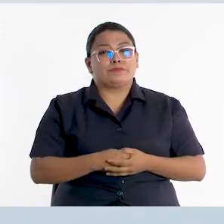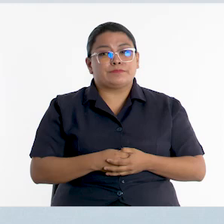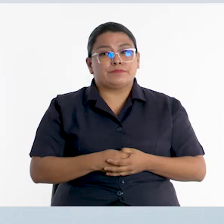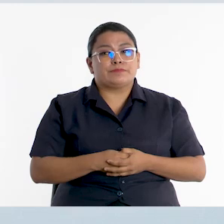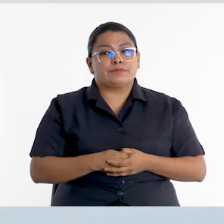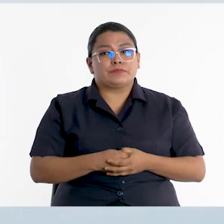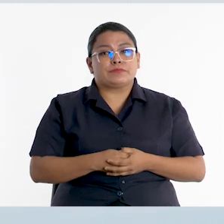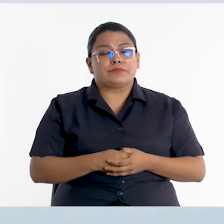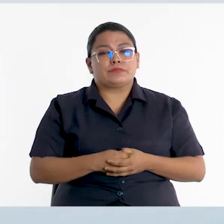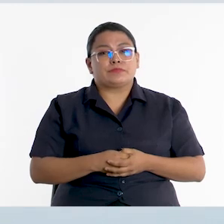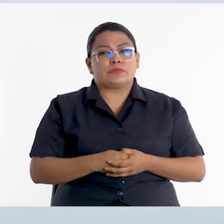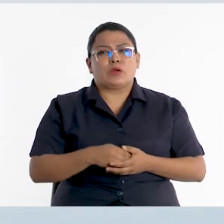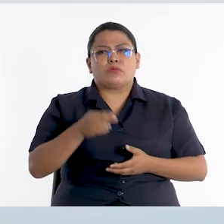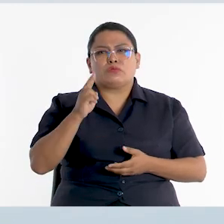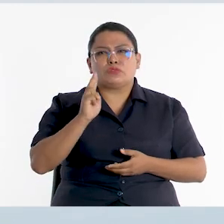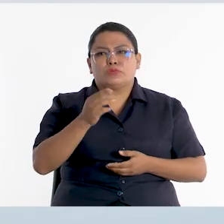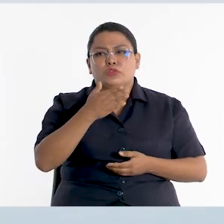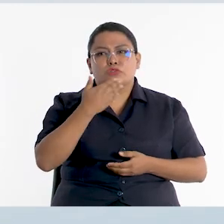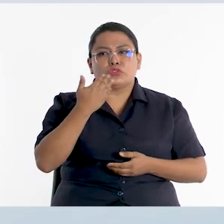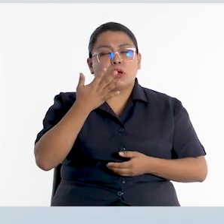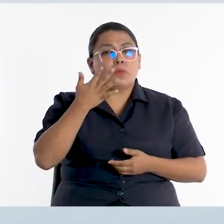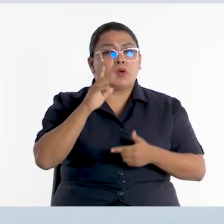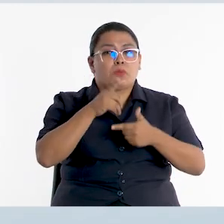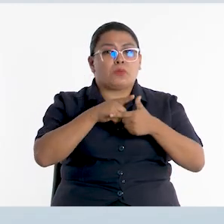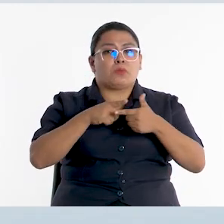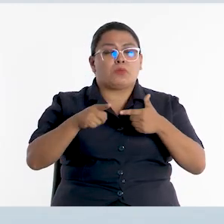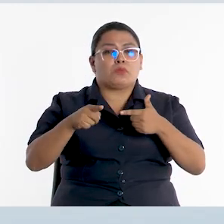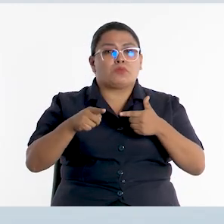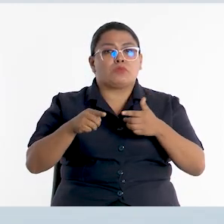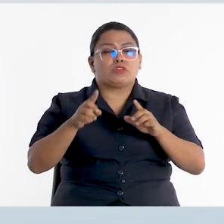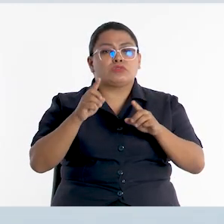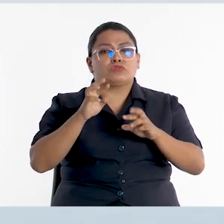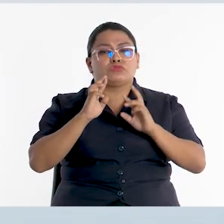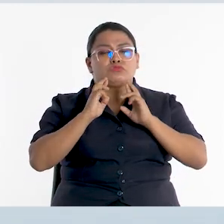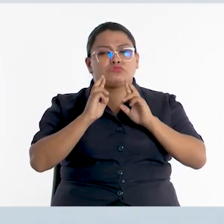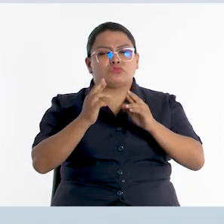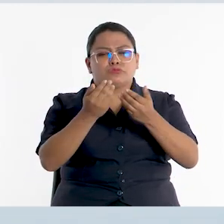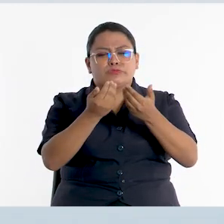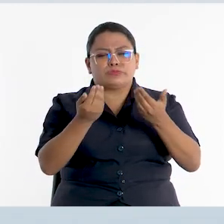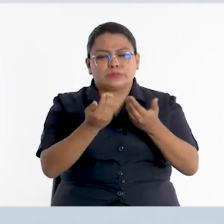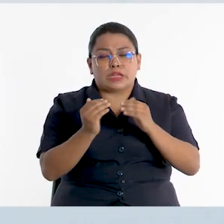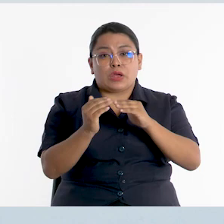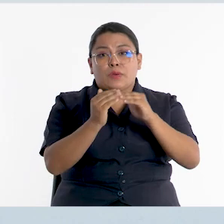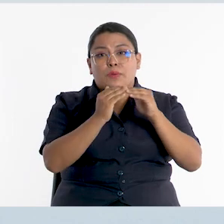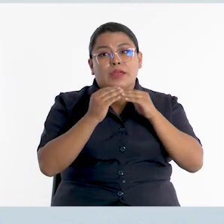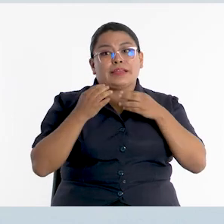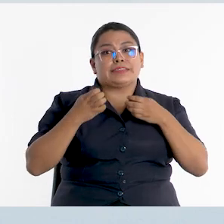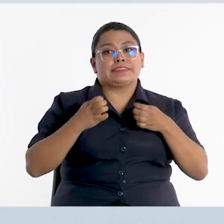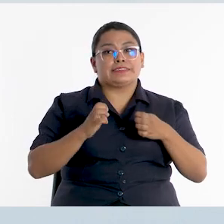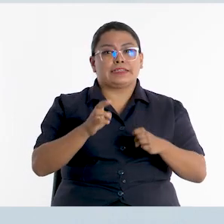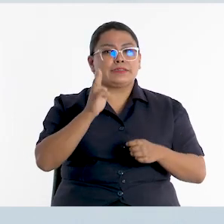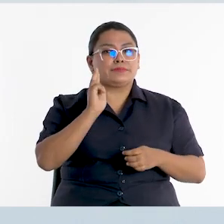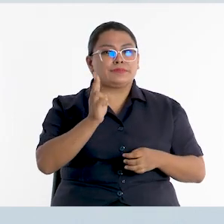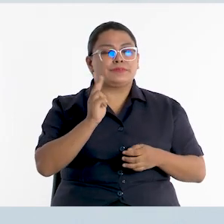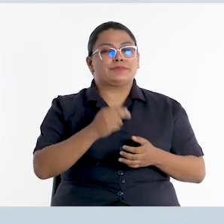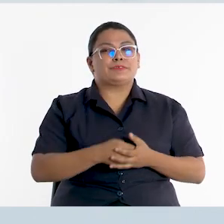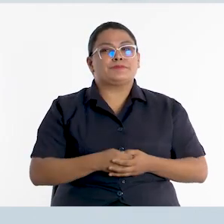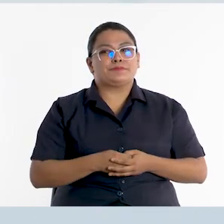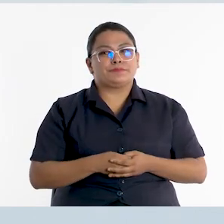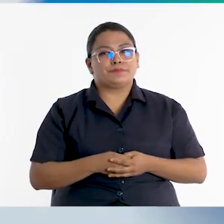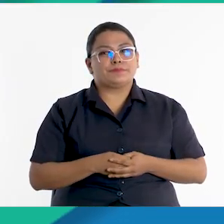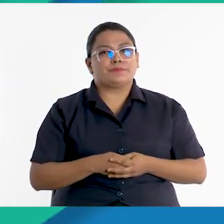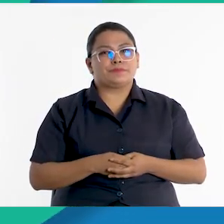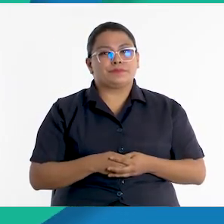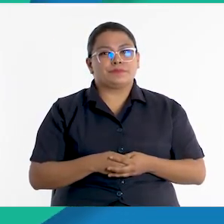multiplicación. Lo mismo sucede cuando la división corresponde al reparto equitativo. La estrategia es la